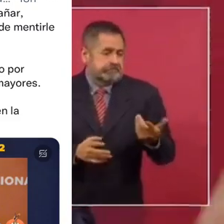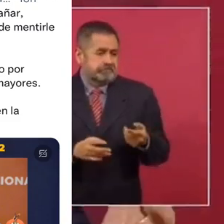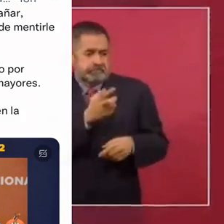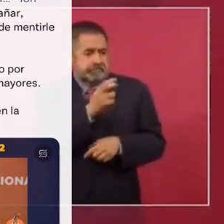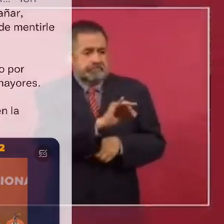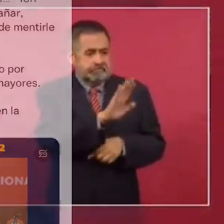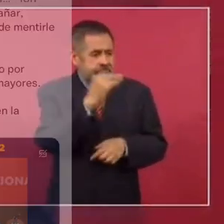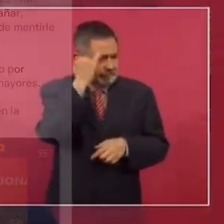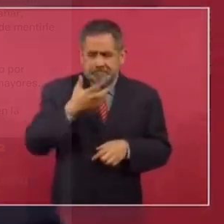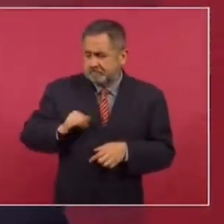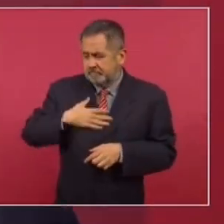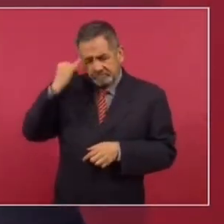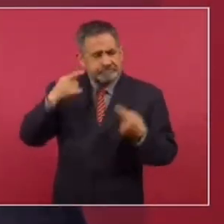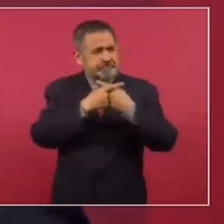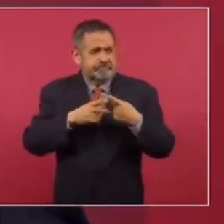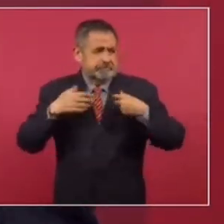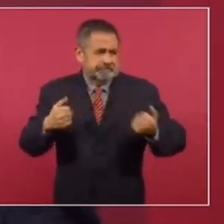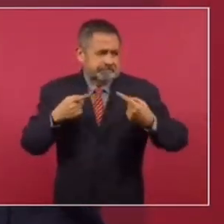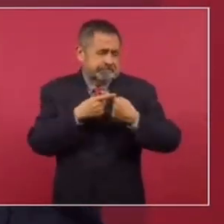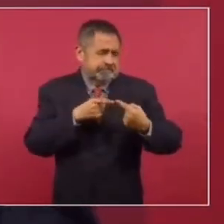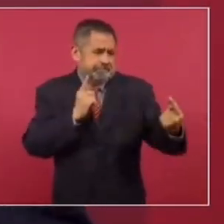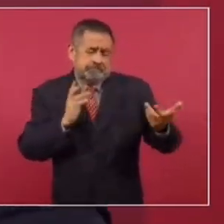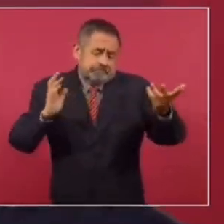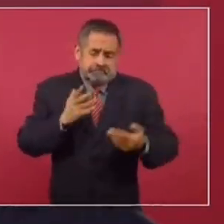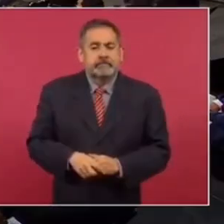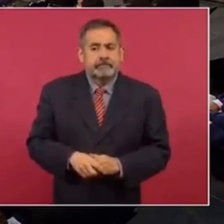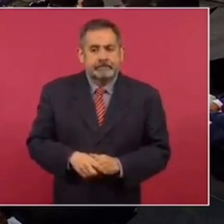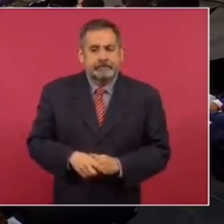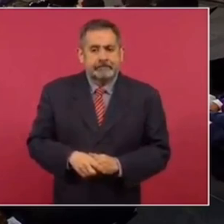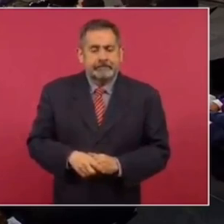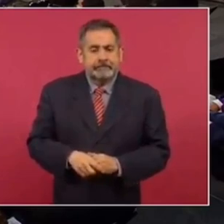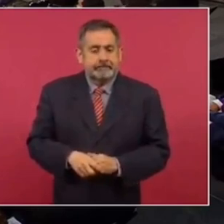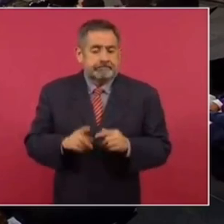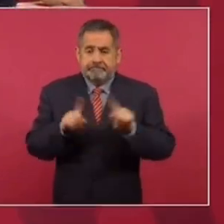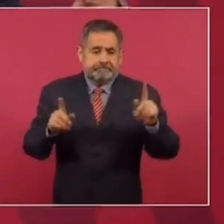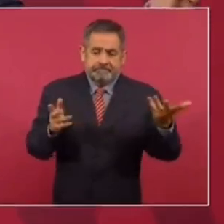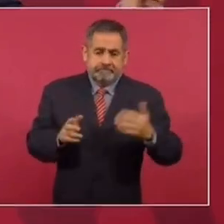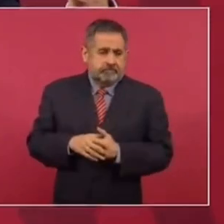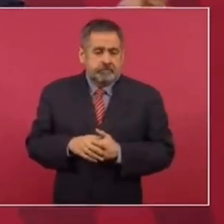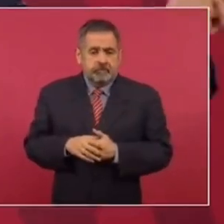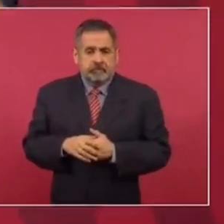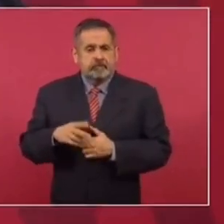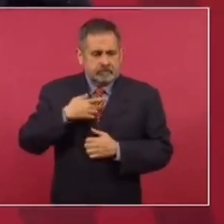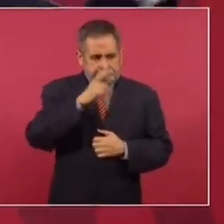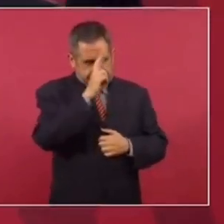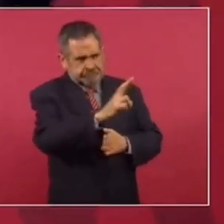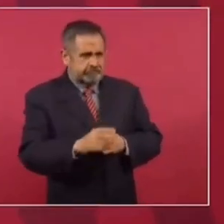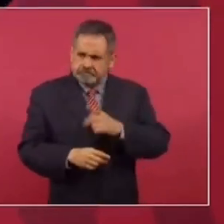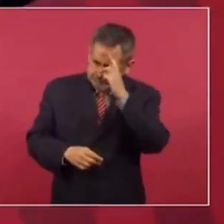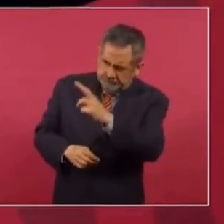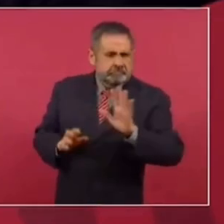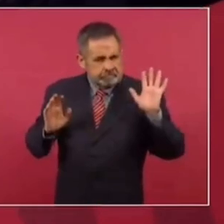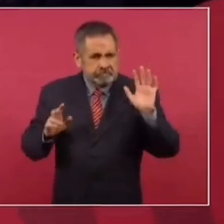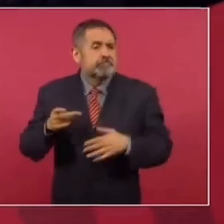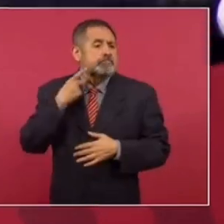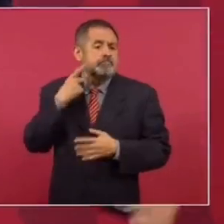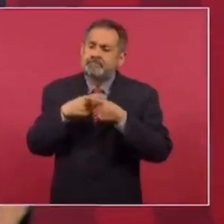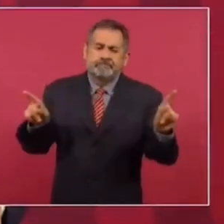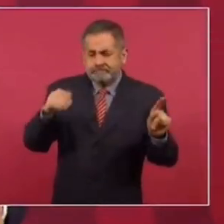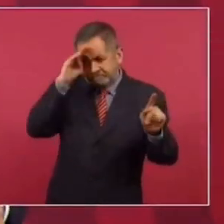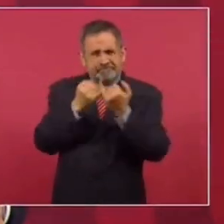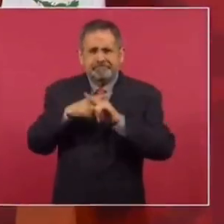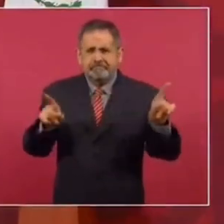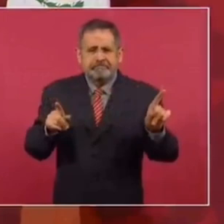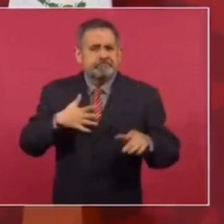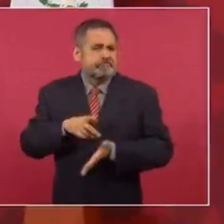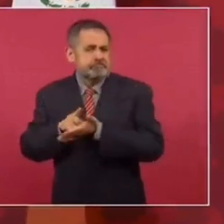nos podamos entender. No podemos ser iguales. Una cosa es que como persona nos respetemos, pero políticamente